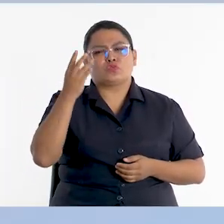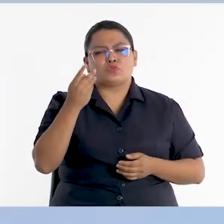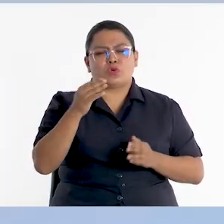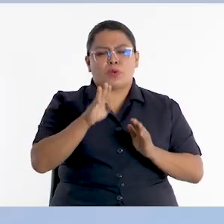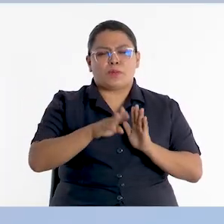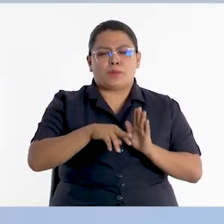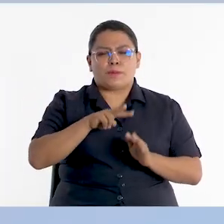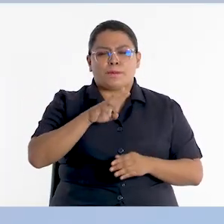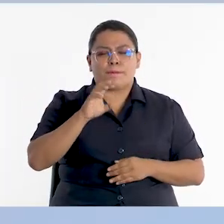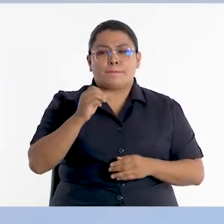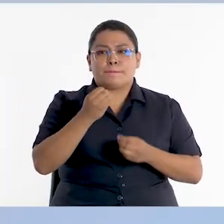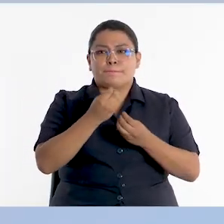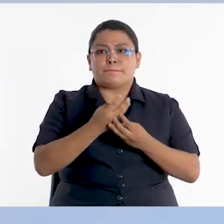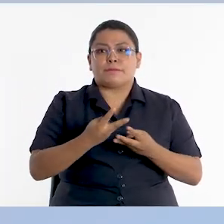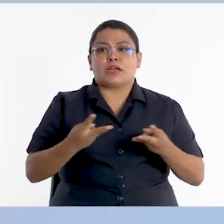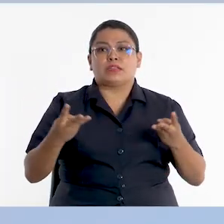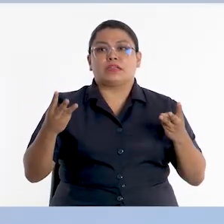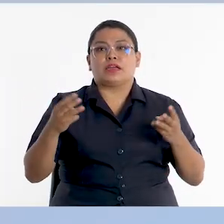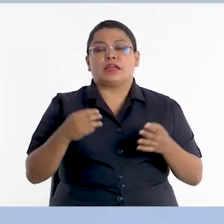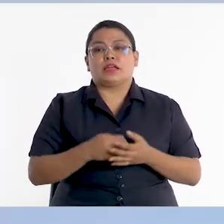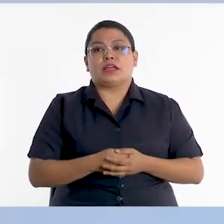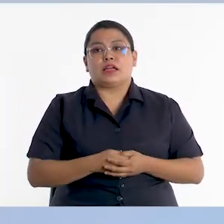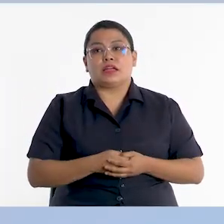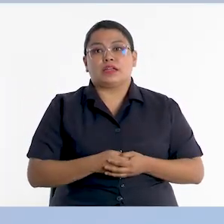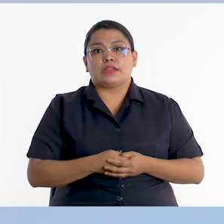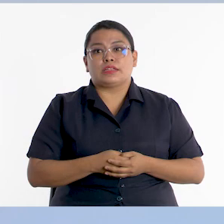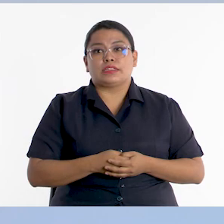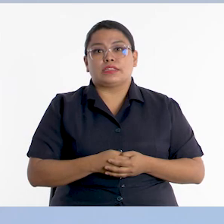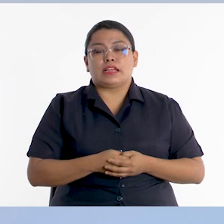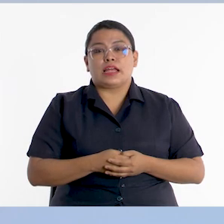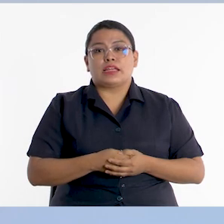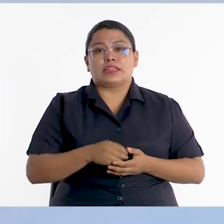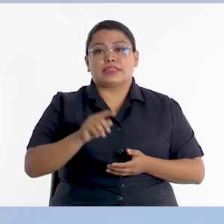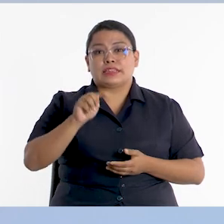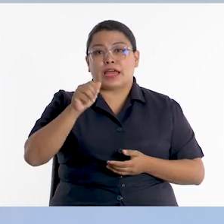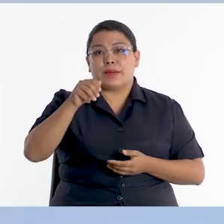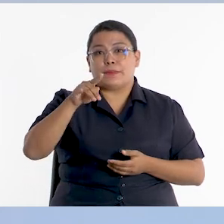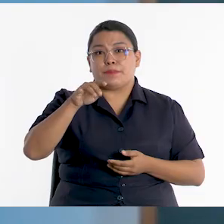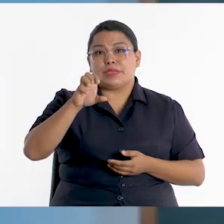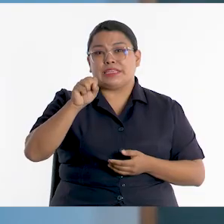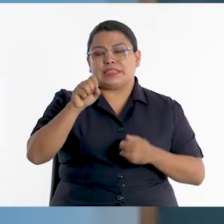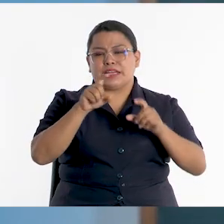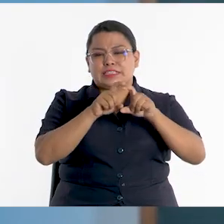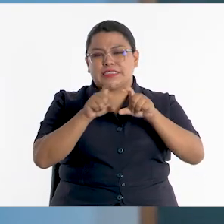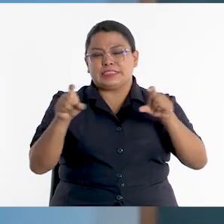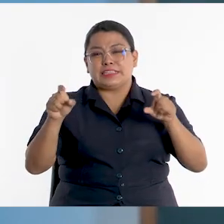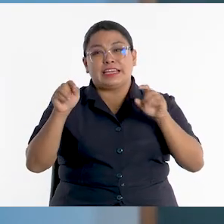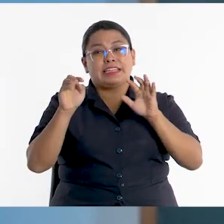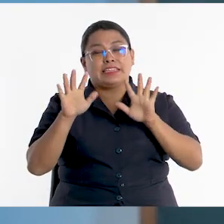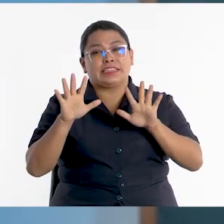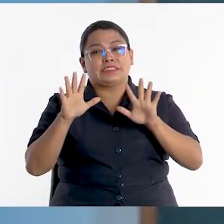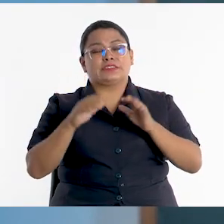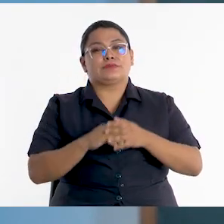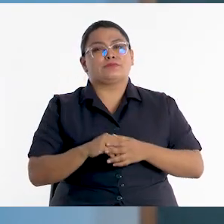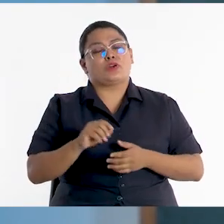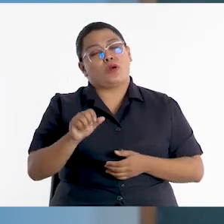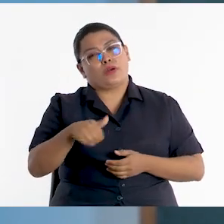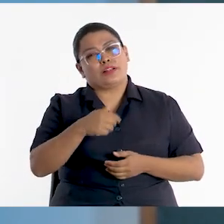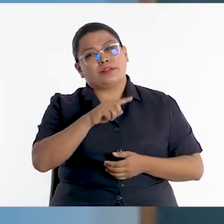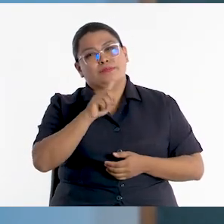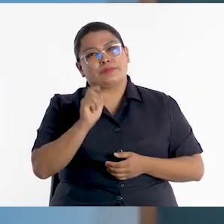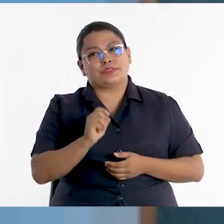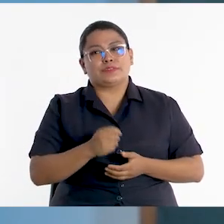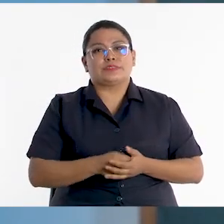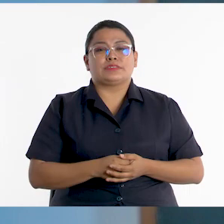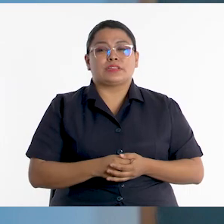que 20, el material manipulable son las tapitas y la tira de 10. Siguiente pregunta. ¿Cuál es